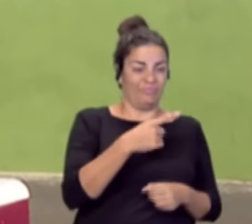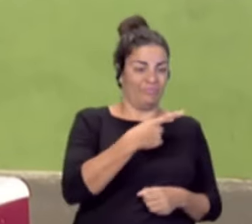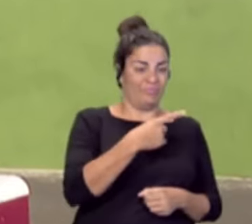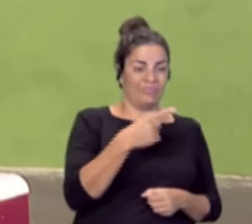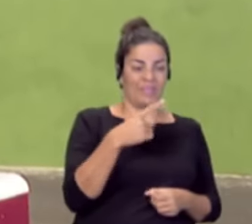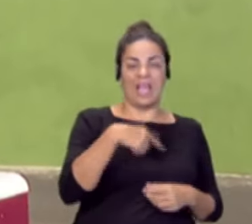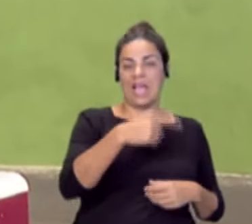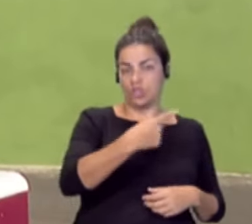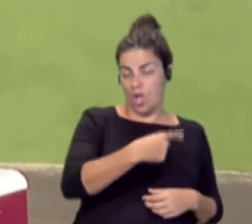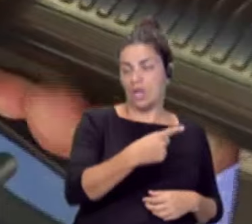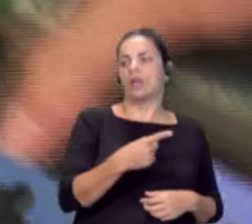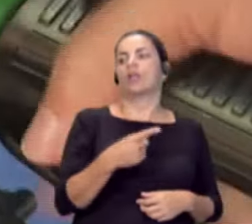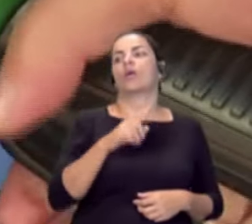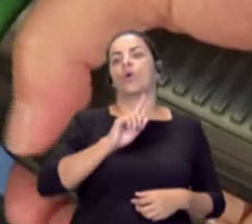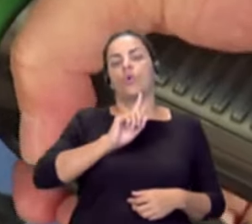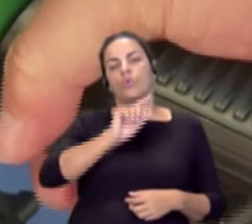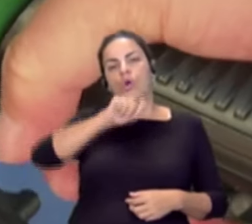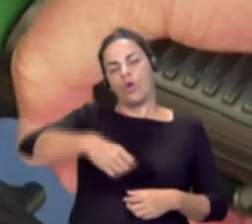1,077.